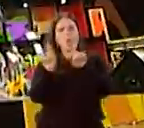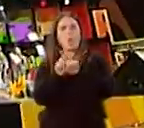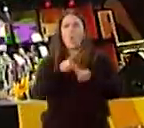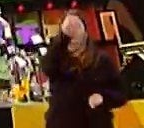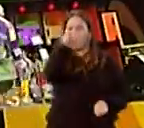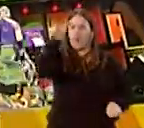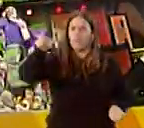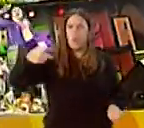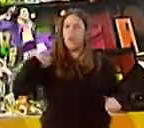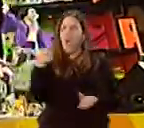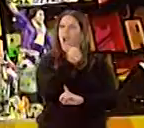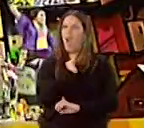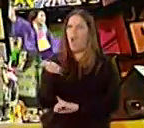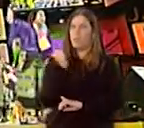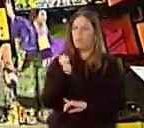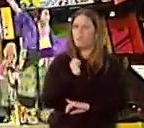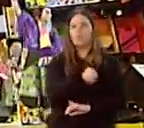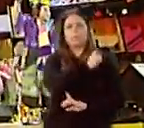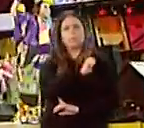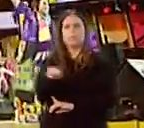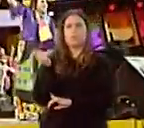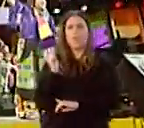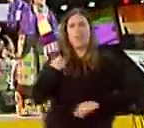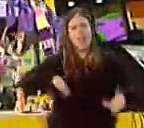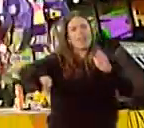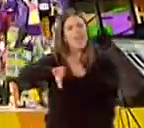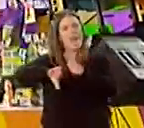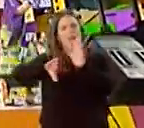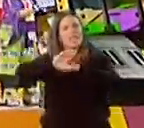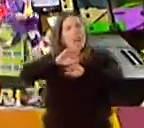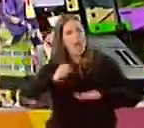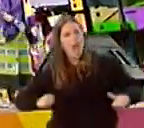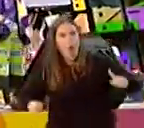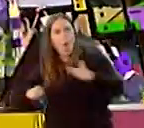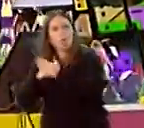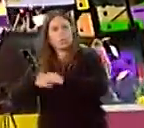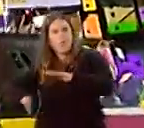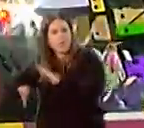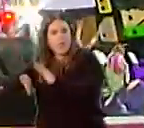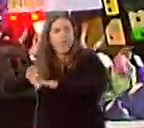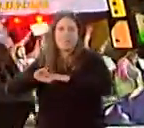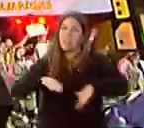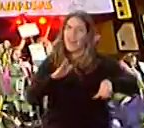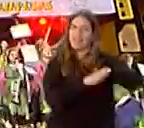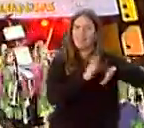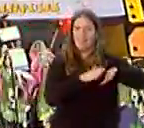tirado donde la derecha es la derecha lejos de llenar